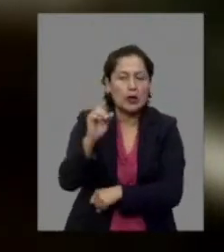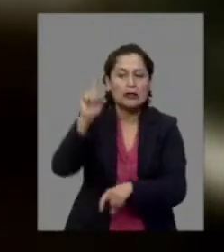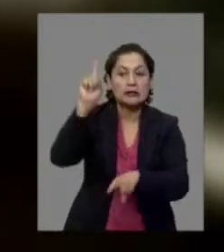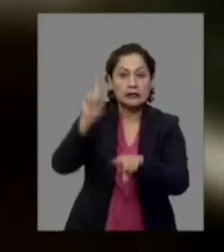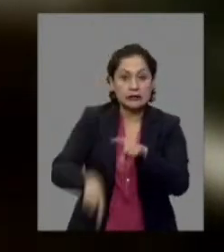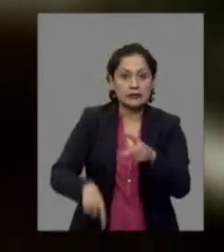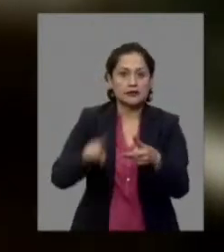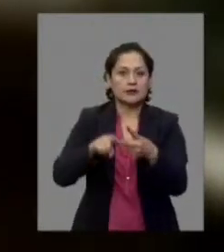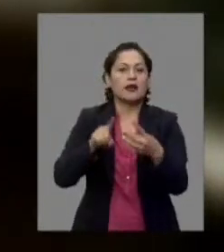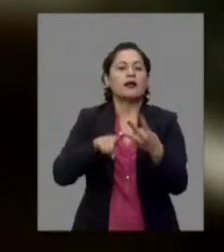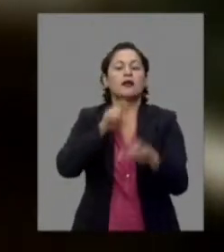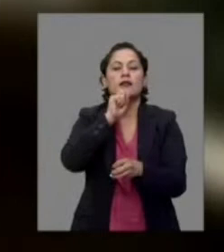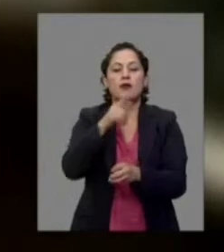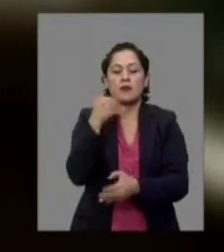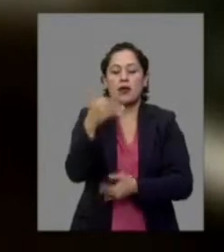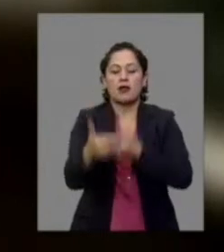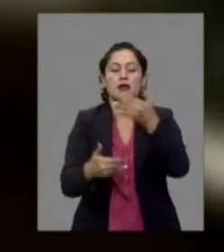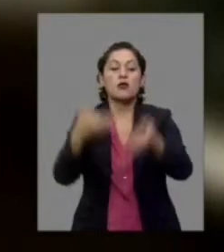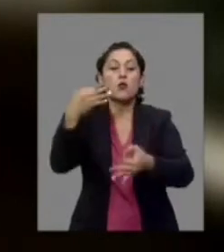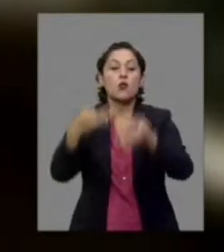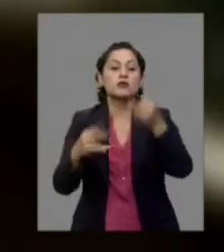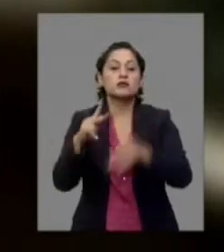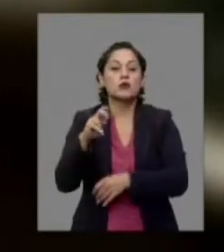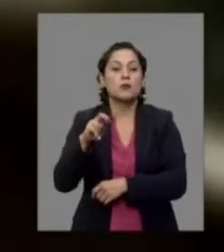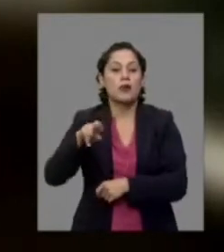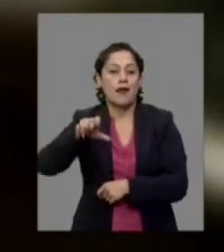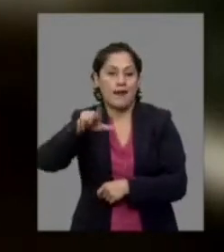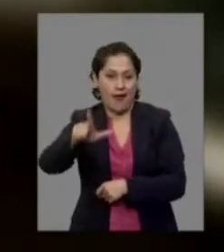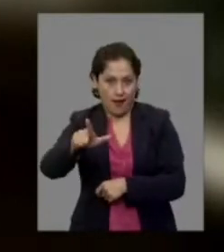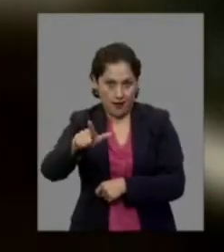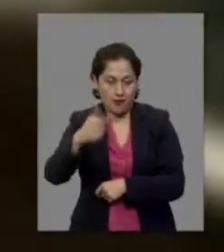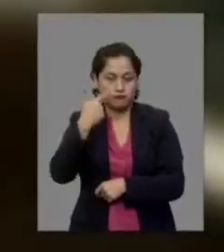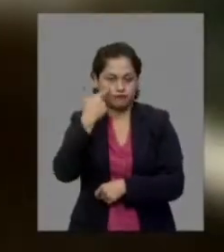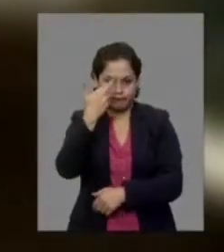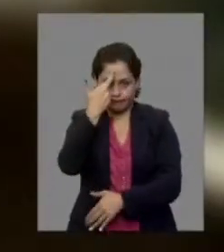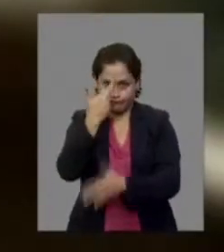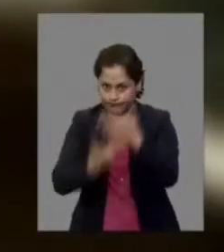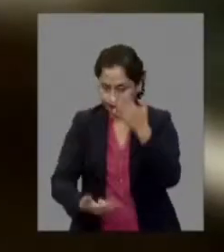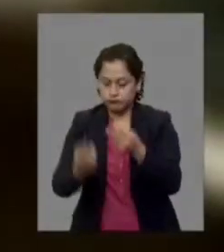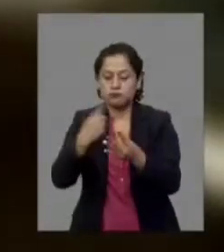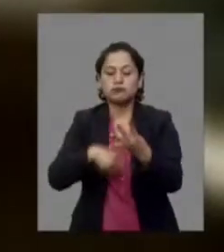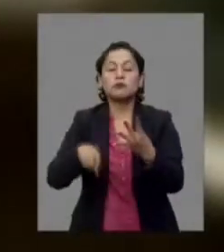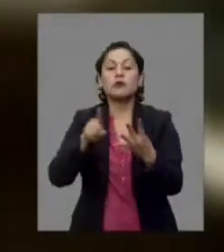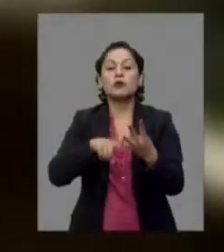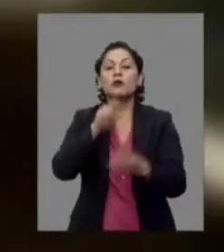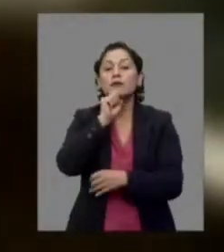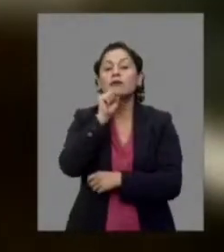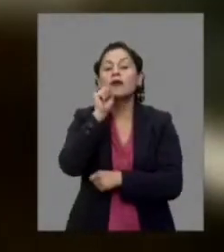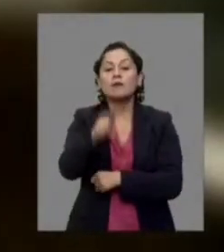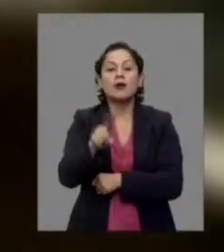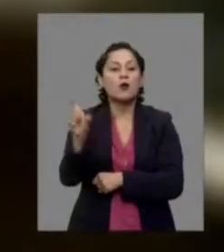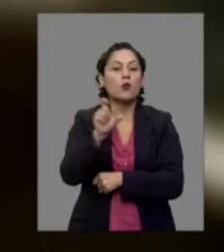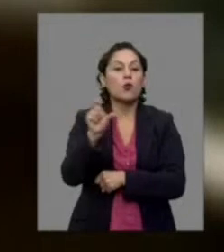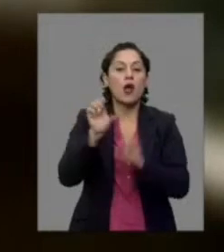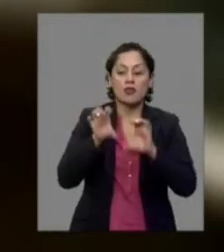penal, los principios de la detención,